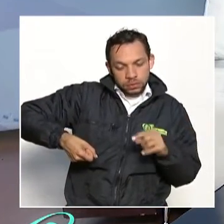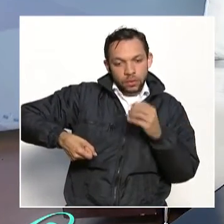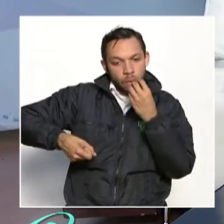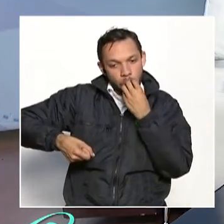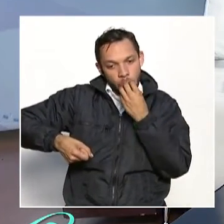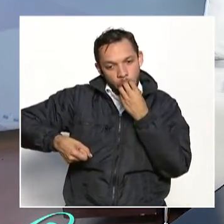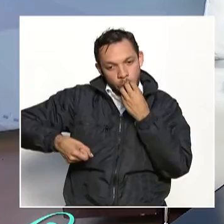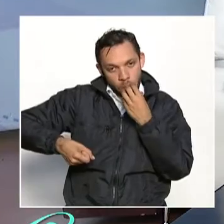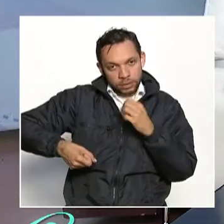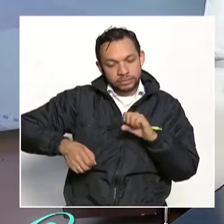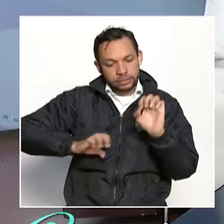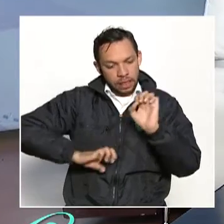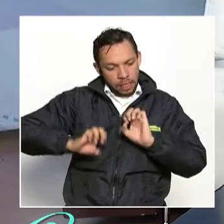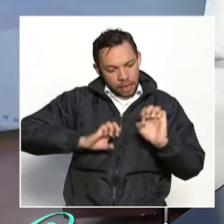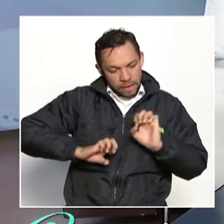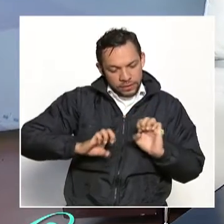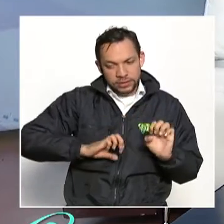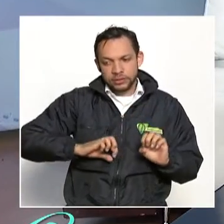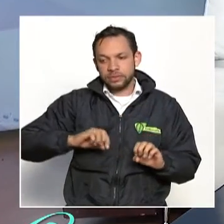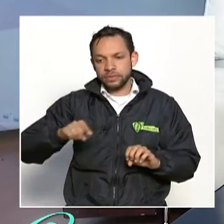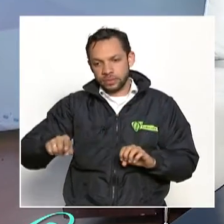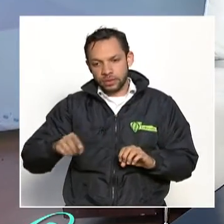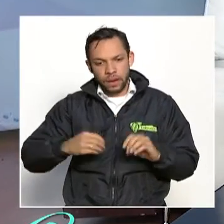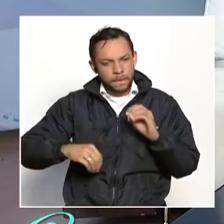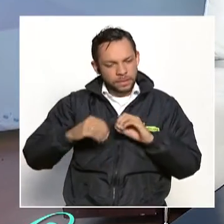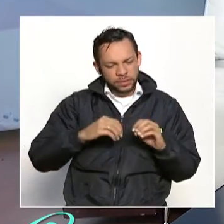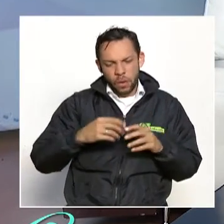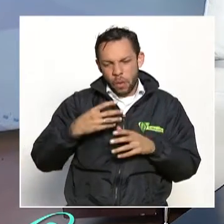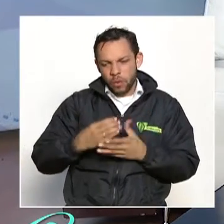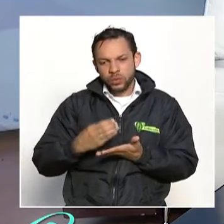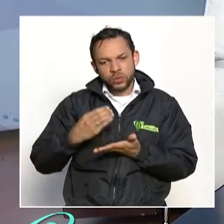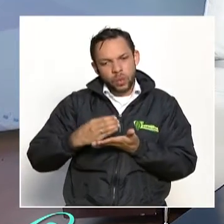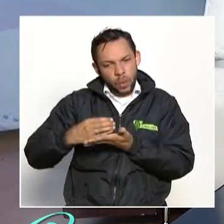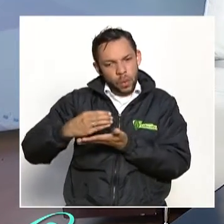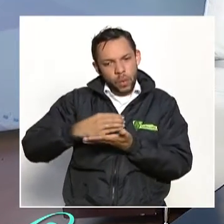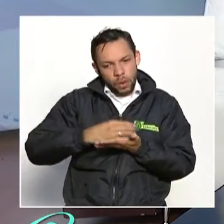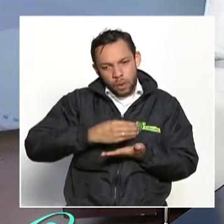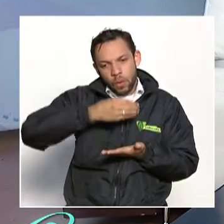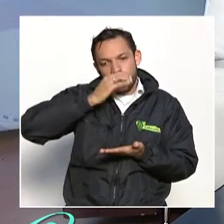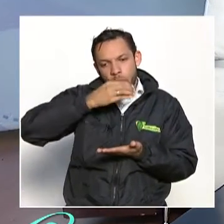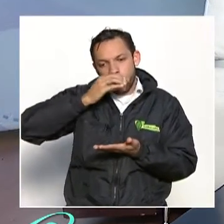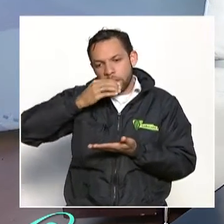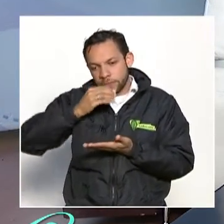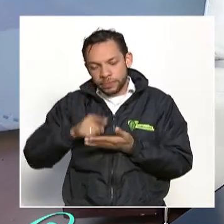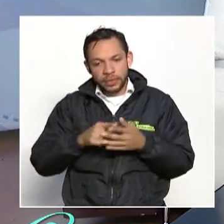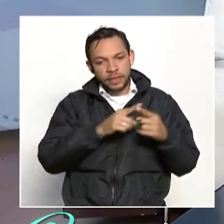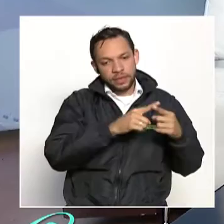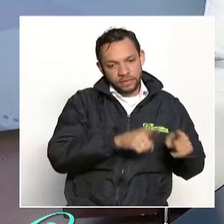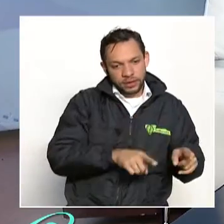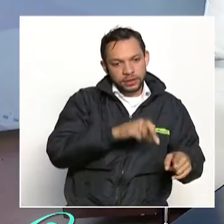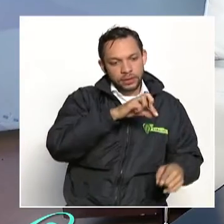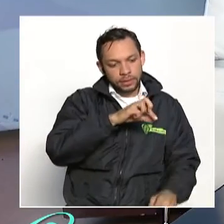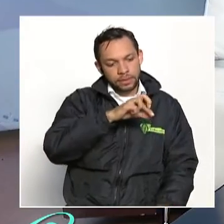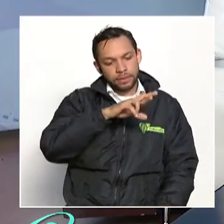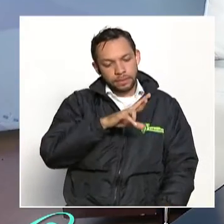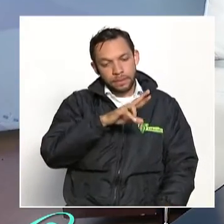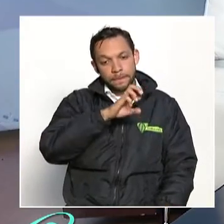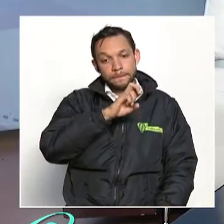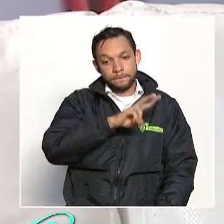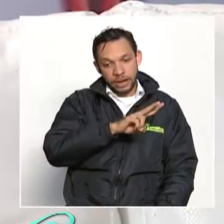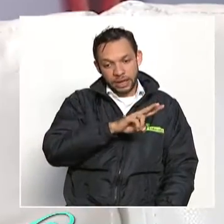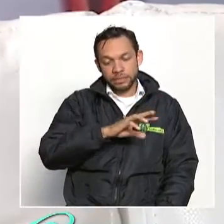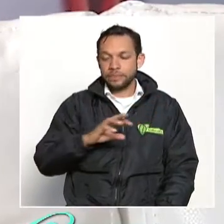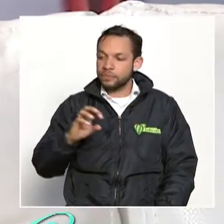dietarios, nutracéuticos, prebióticos, probióticos, todo eso. ¿Cuál es la diferencia entre prebiótico y probiótico? Los probióticos